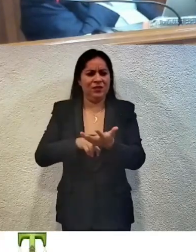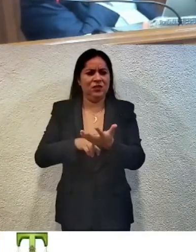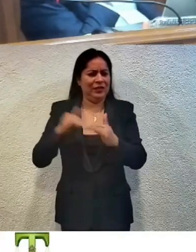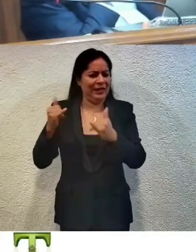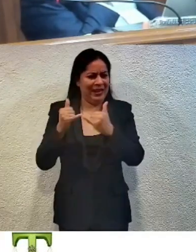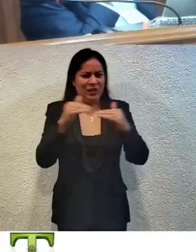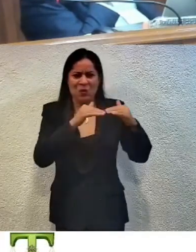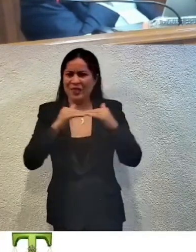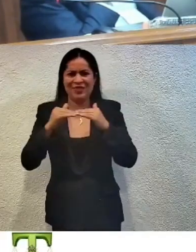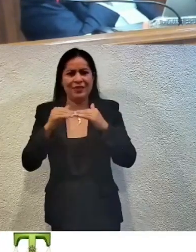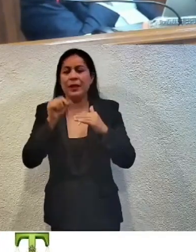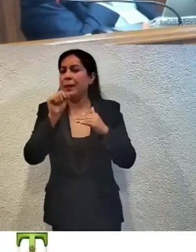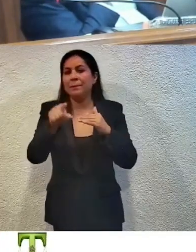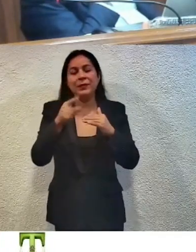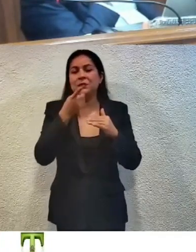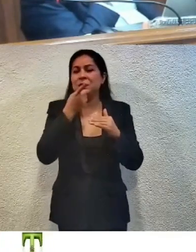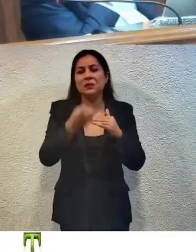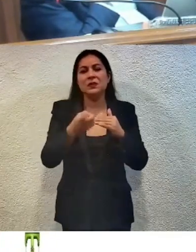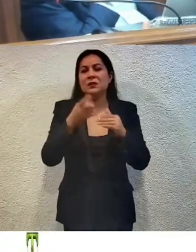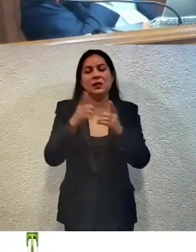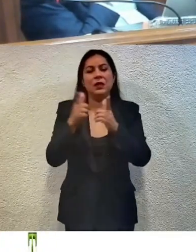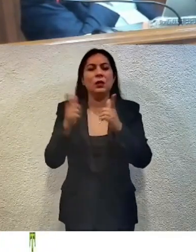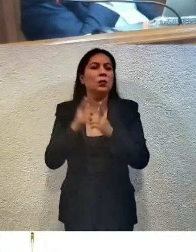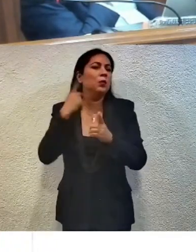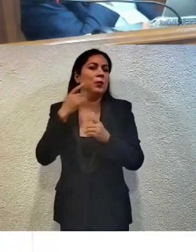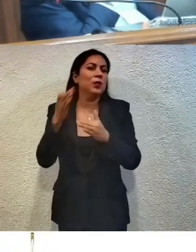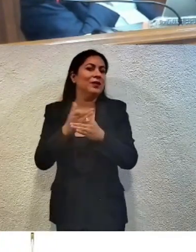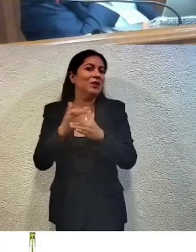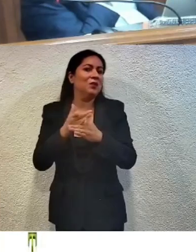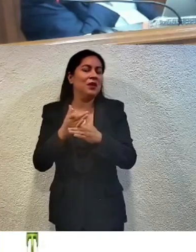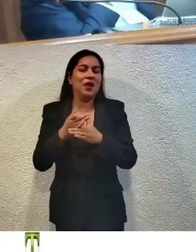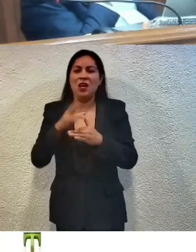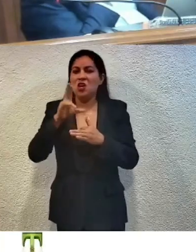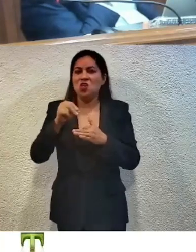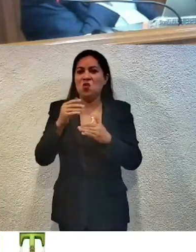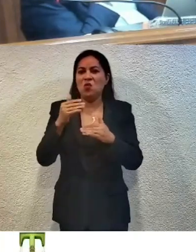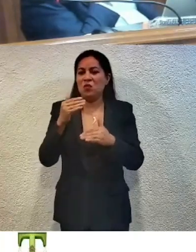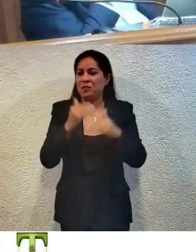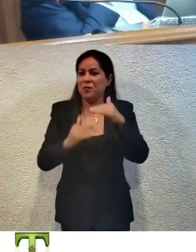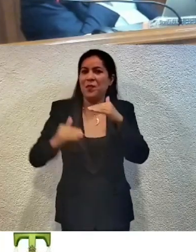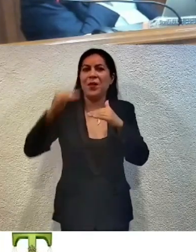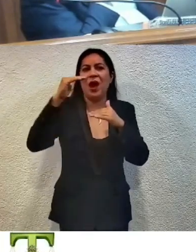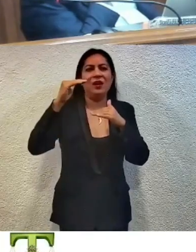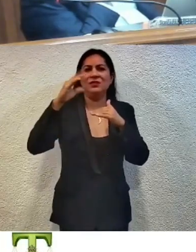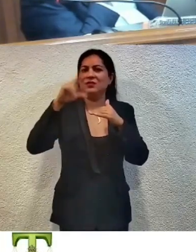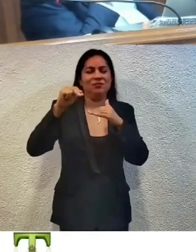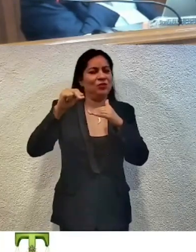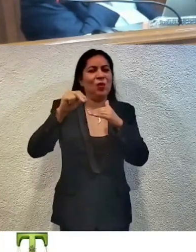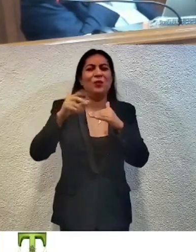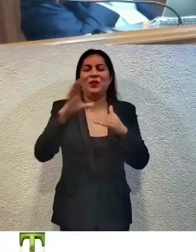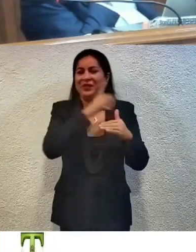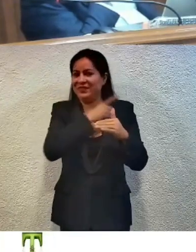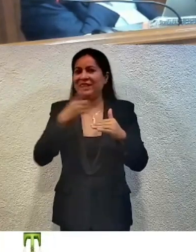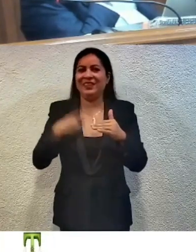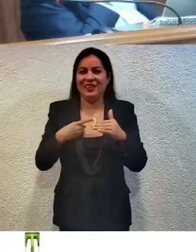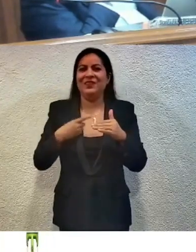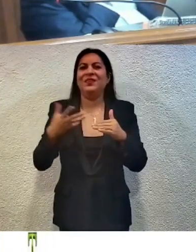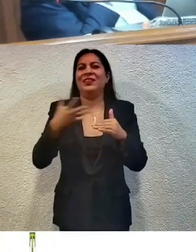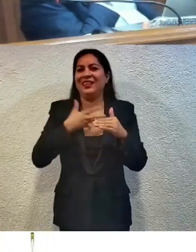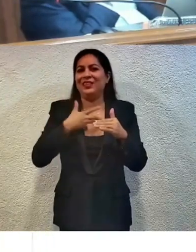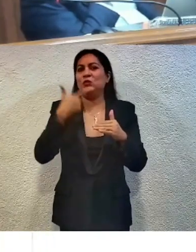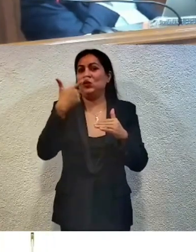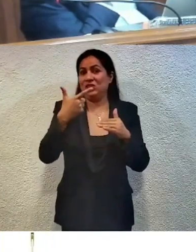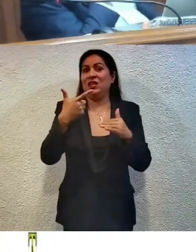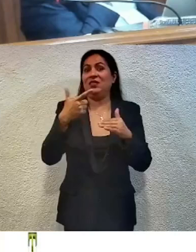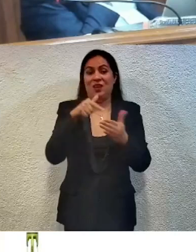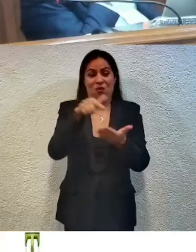paridad, el mismo arroja que el partido político Morena no está sobrerepresentado, por lo que debe conservar sus 7 curules,